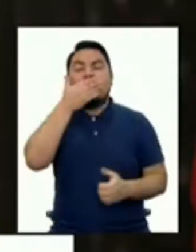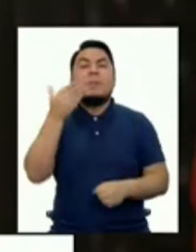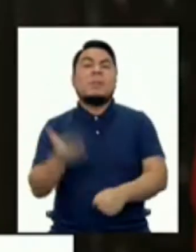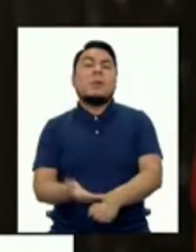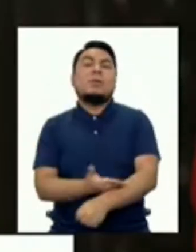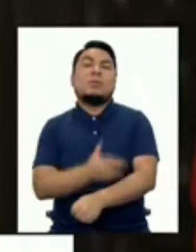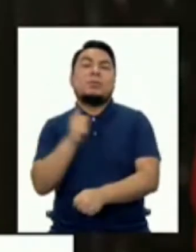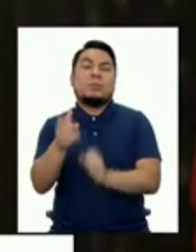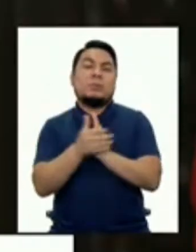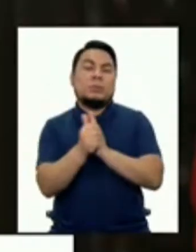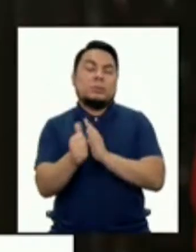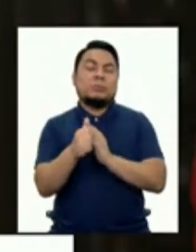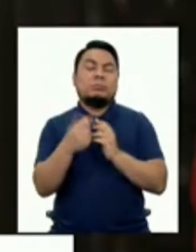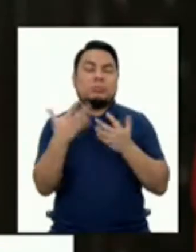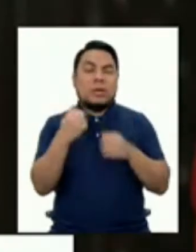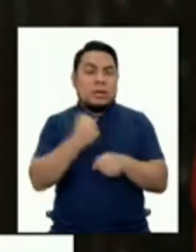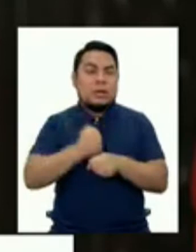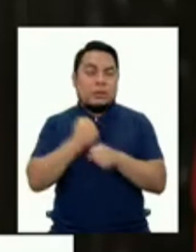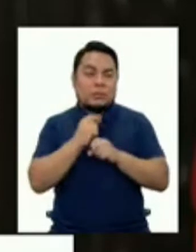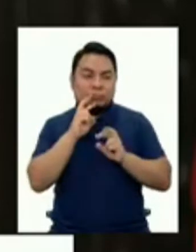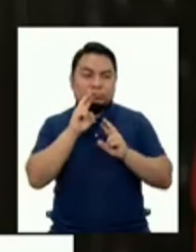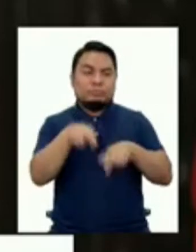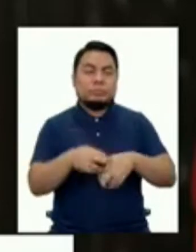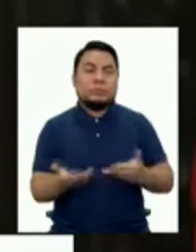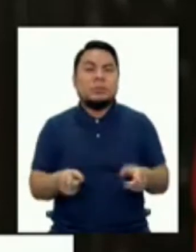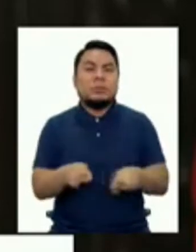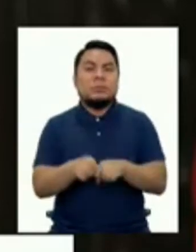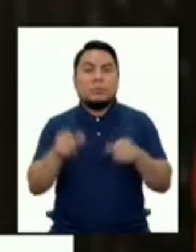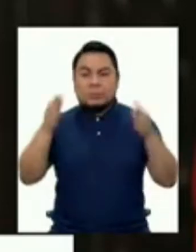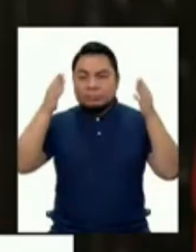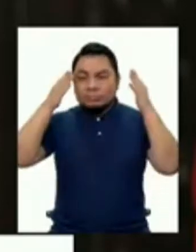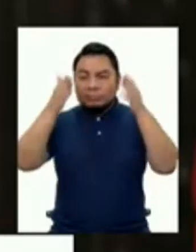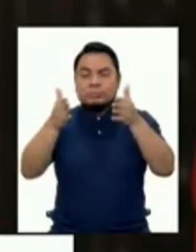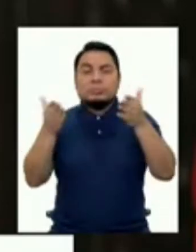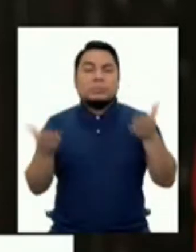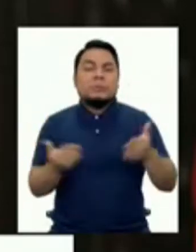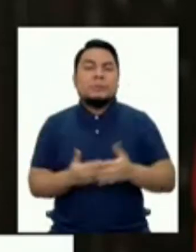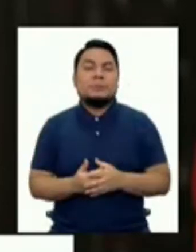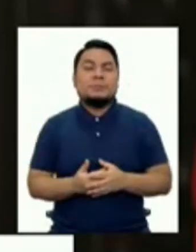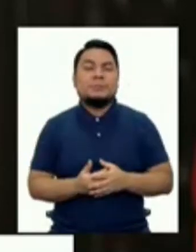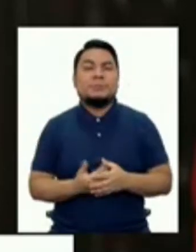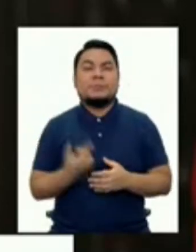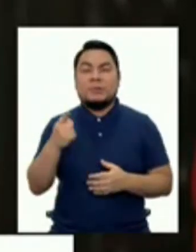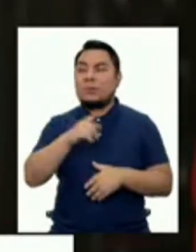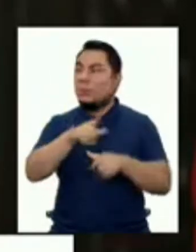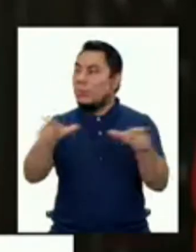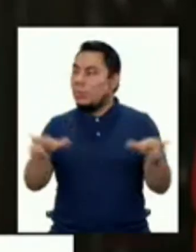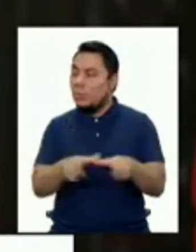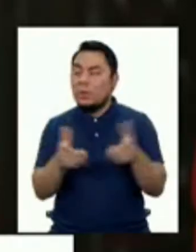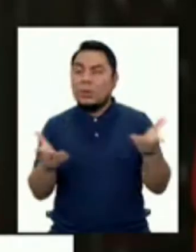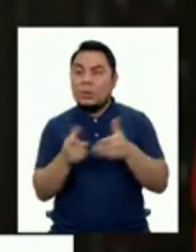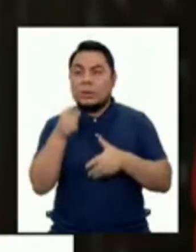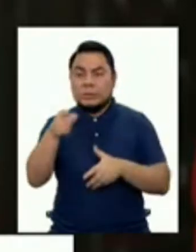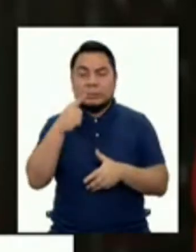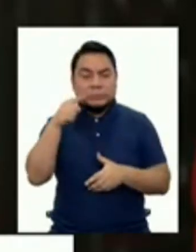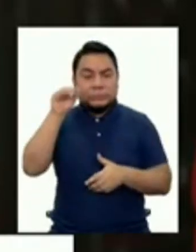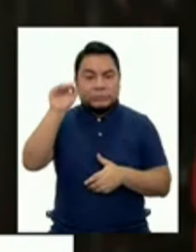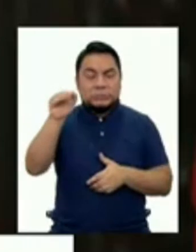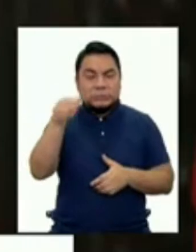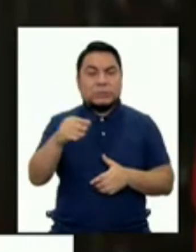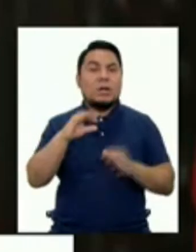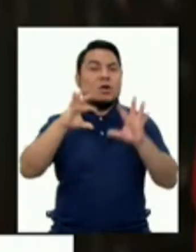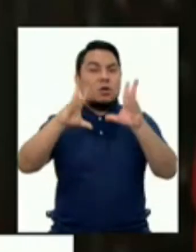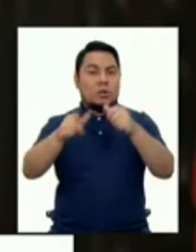su capacidad de respuesta, así como focalizar los lugares en donde la incidencia